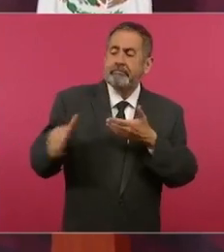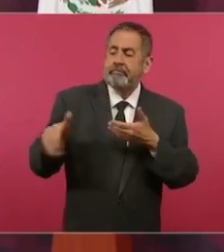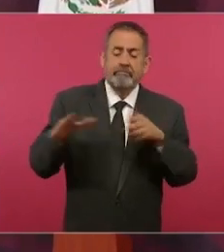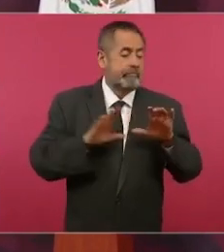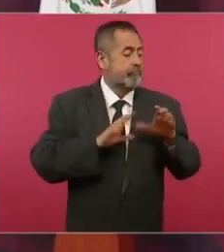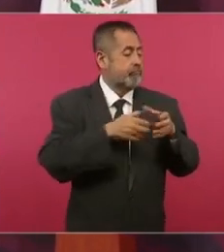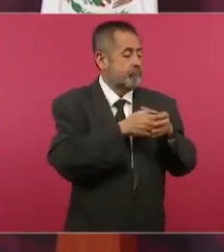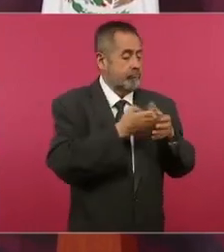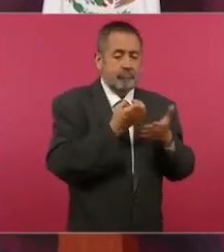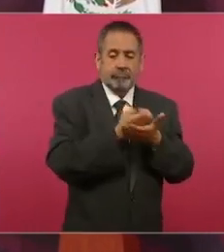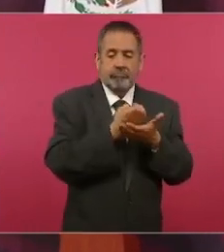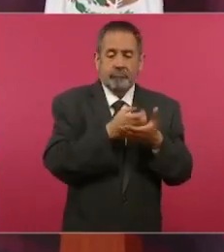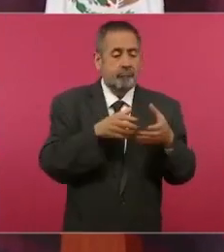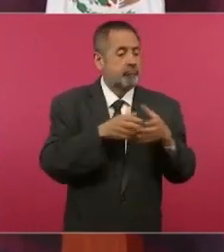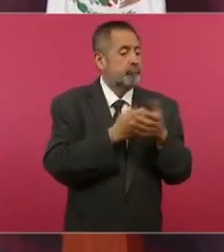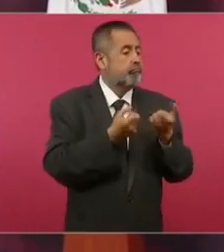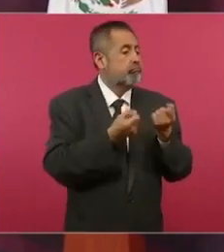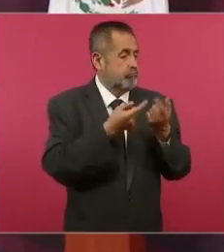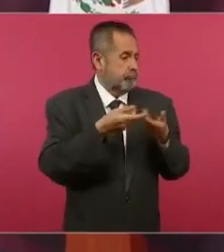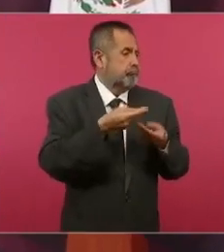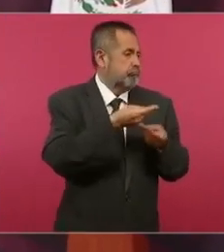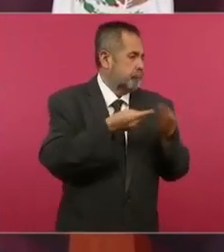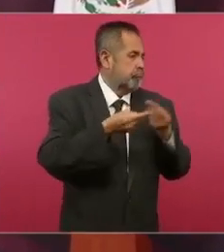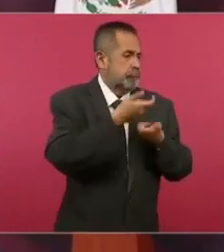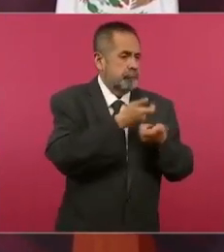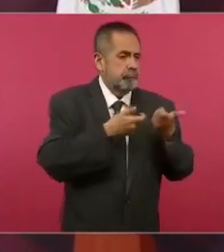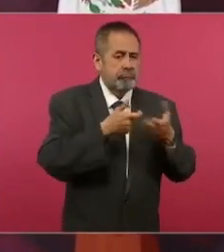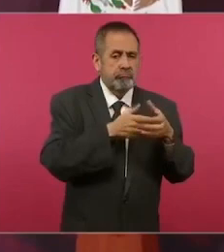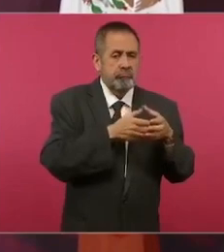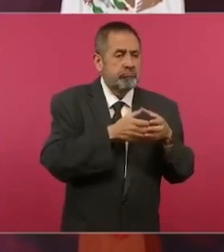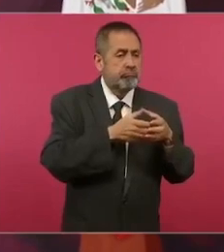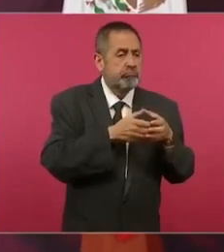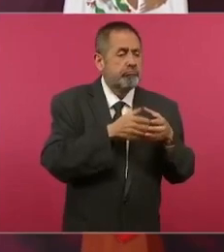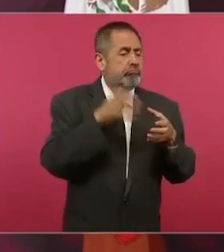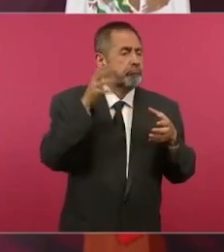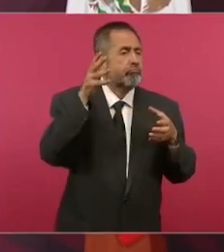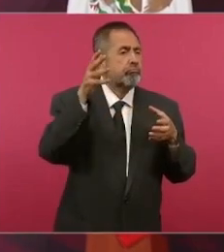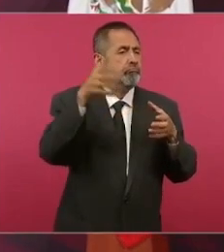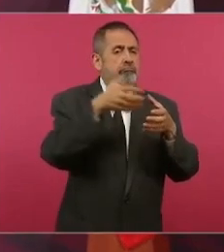esa economía de élite, termina por fracasar,